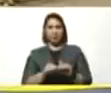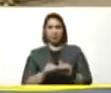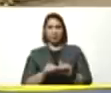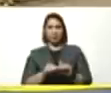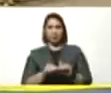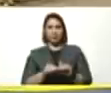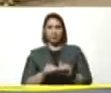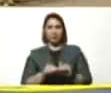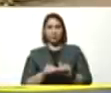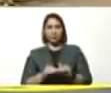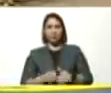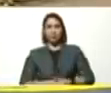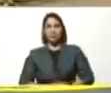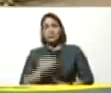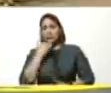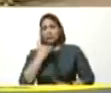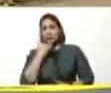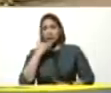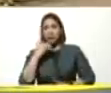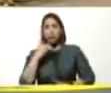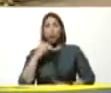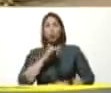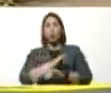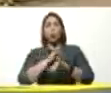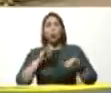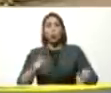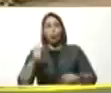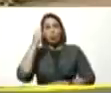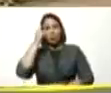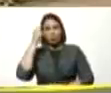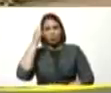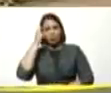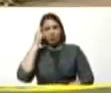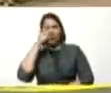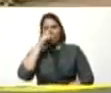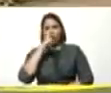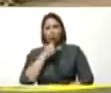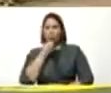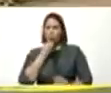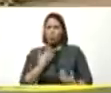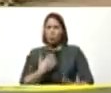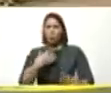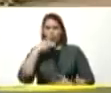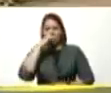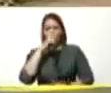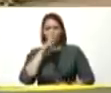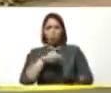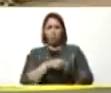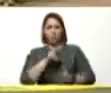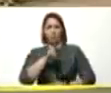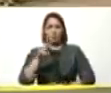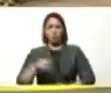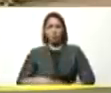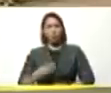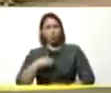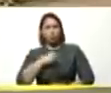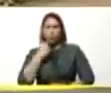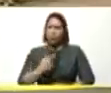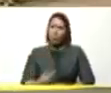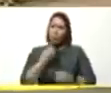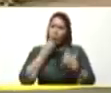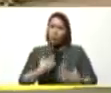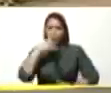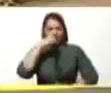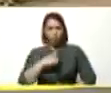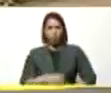Penúltimo día del año, un buen año 2021, lo dijimos y lo cumplimos, buen